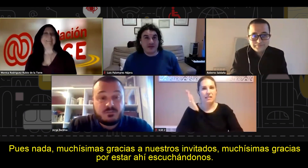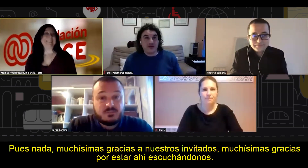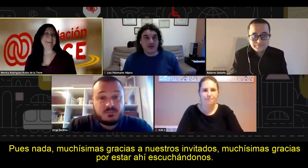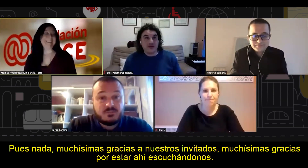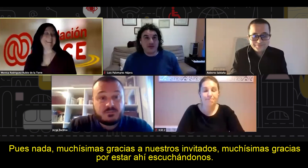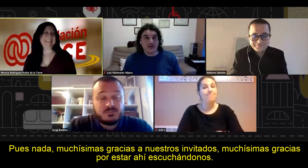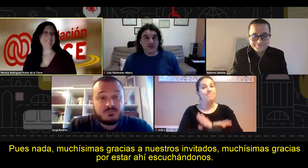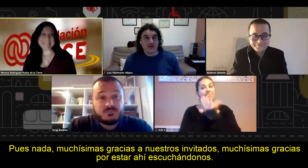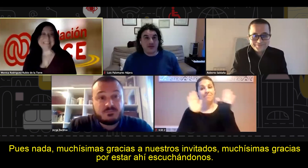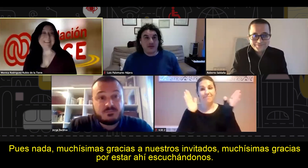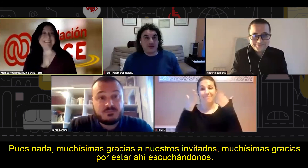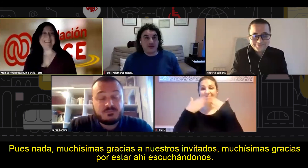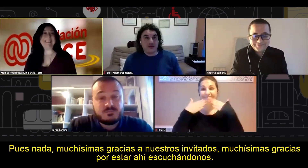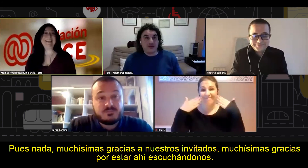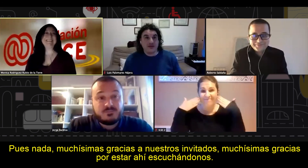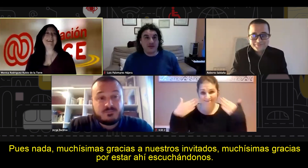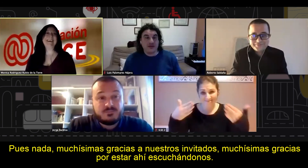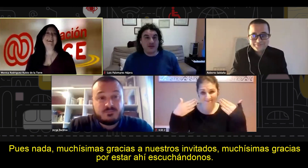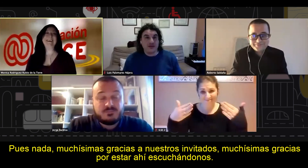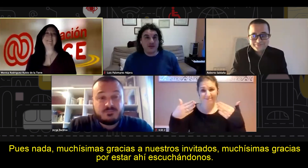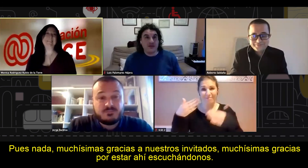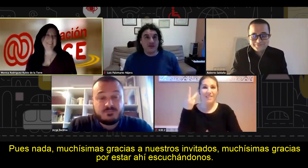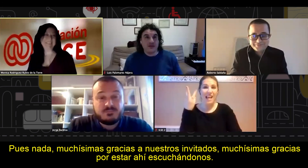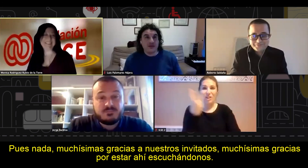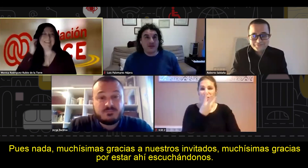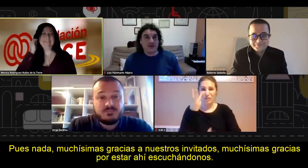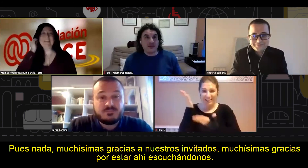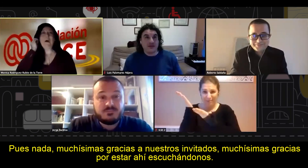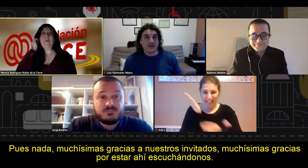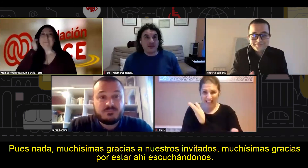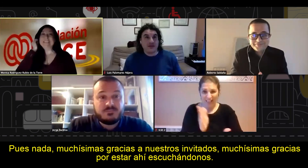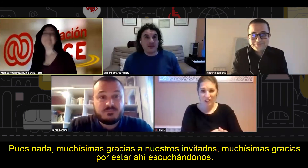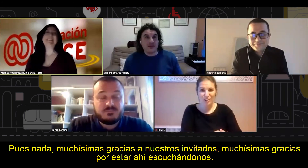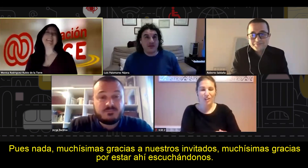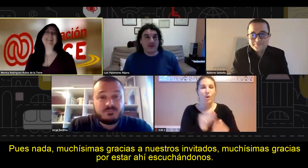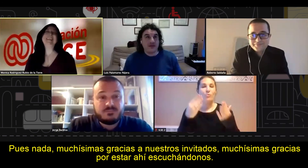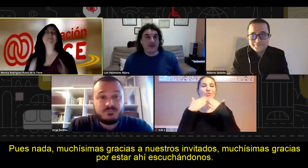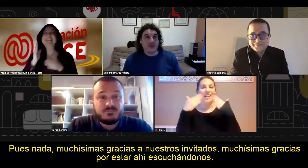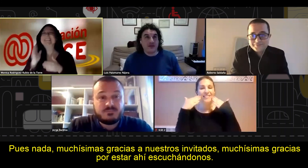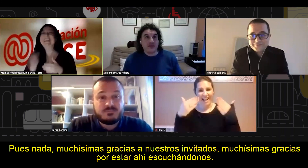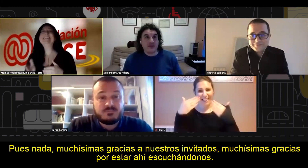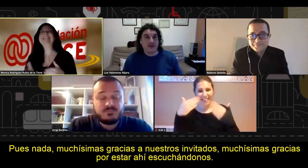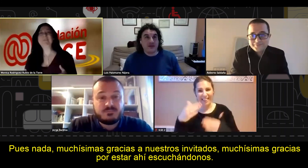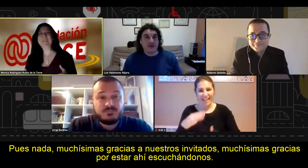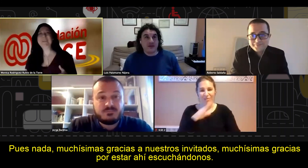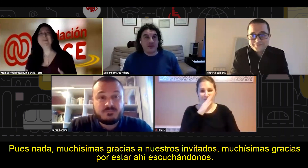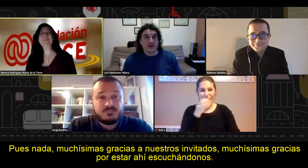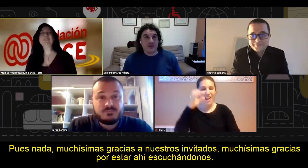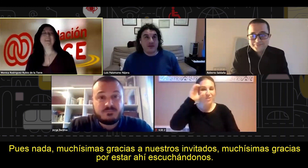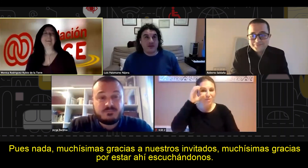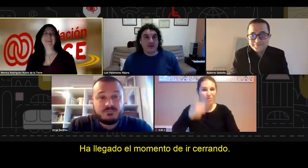nada, muchísimas gracias a nuestros invitados, muchísimas gracias por estar ahí